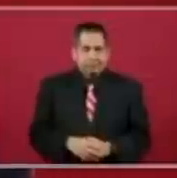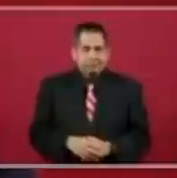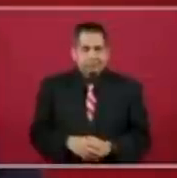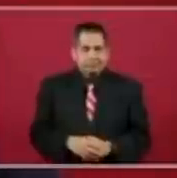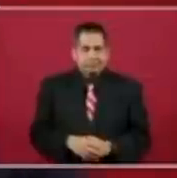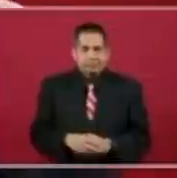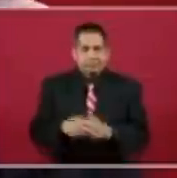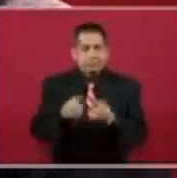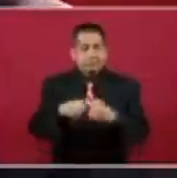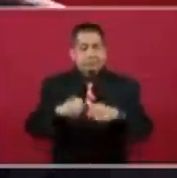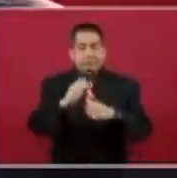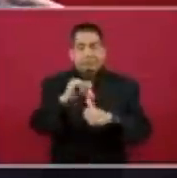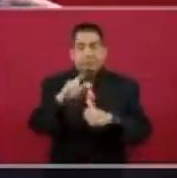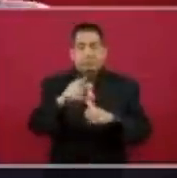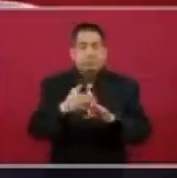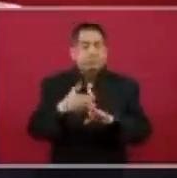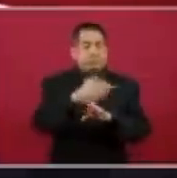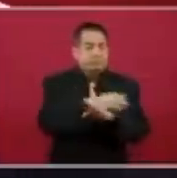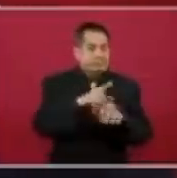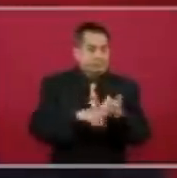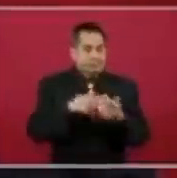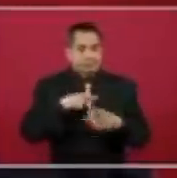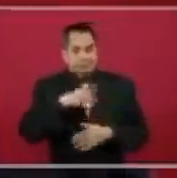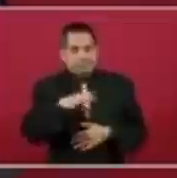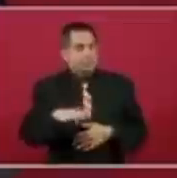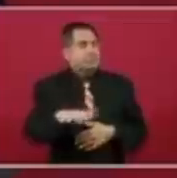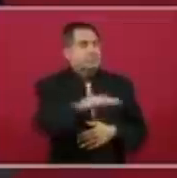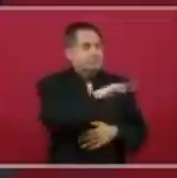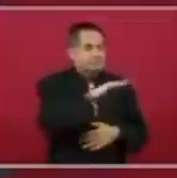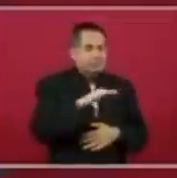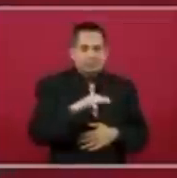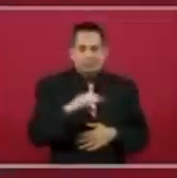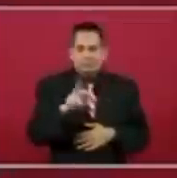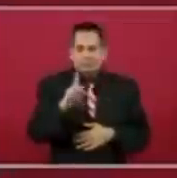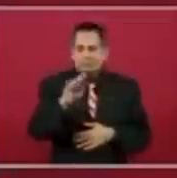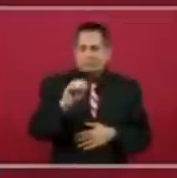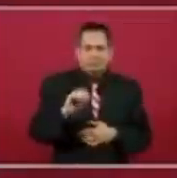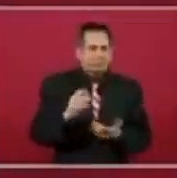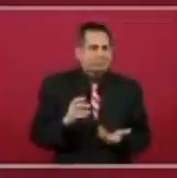La sociedad civil que antes era pueblo, nada más que ahora ya se